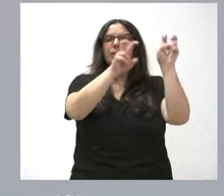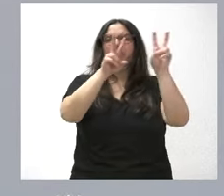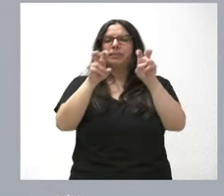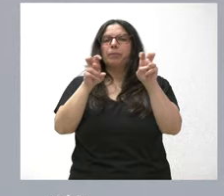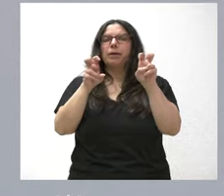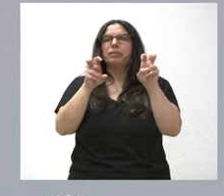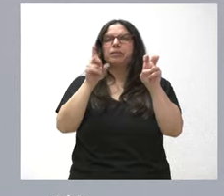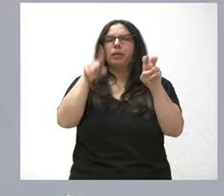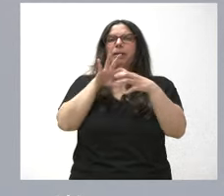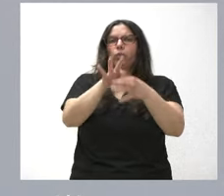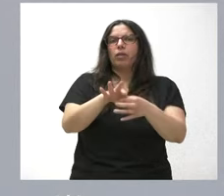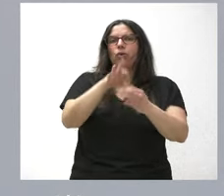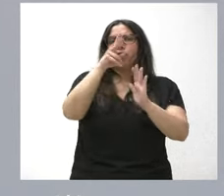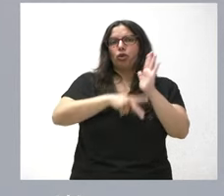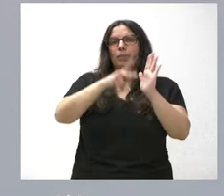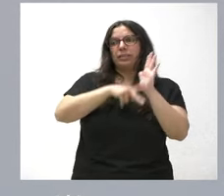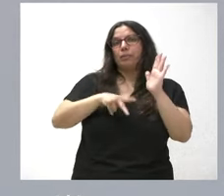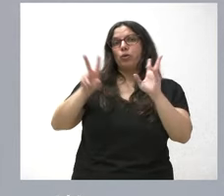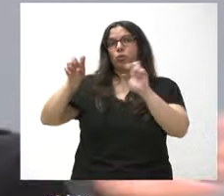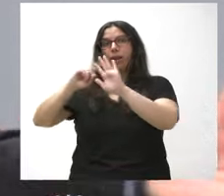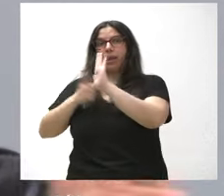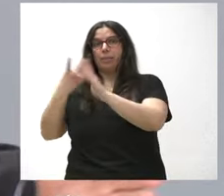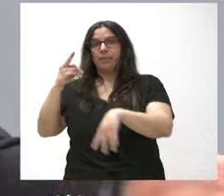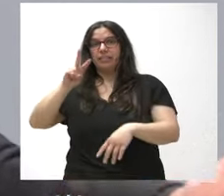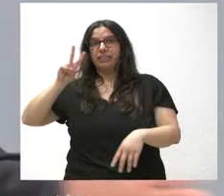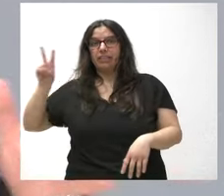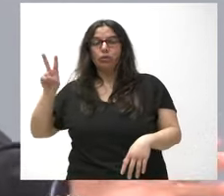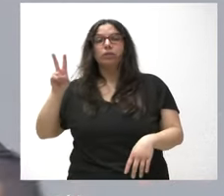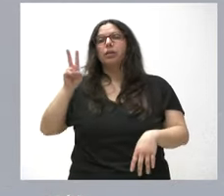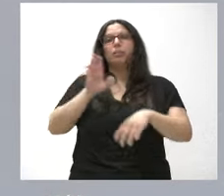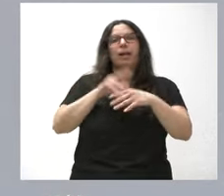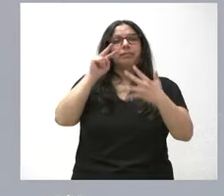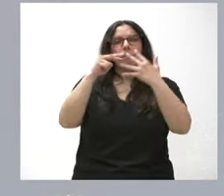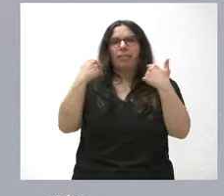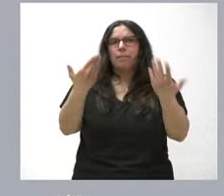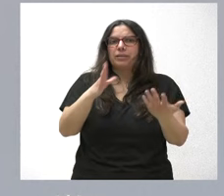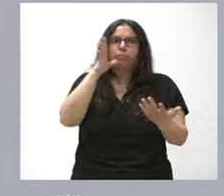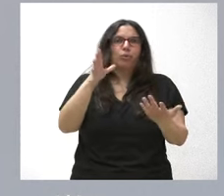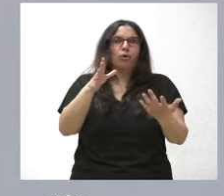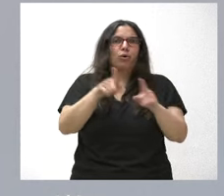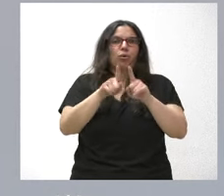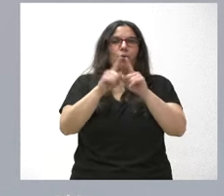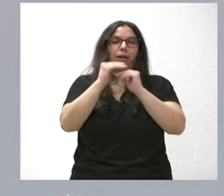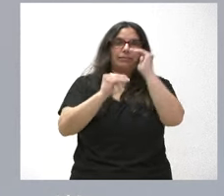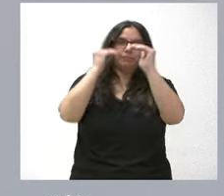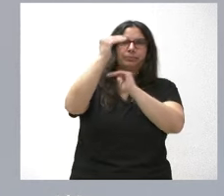también vinculados a esta normativa del año 22, y, por tanto, darle mayor transparencia porque se eleva a rango de ley y se mejora